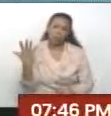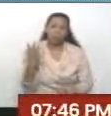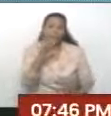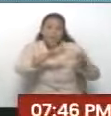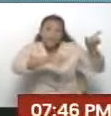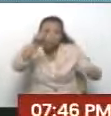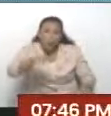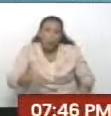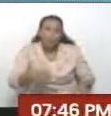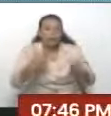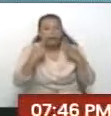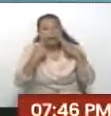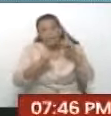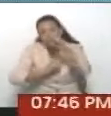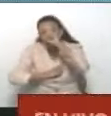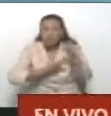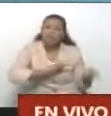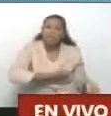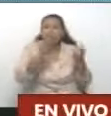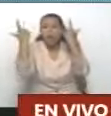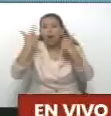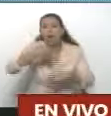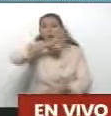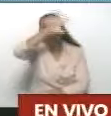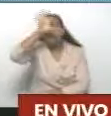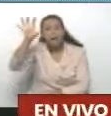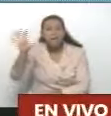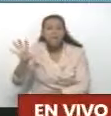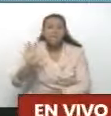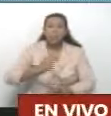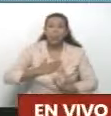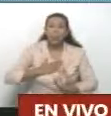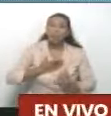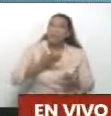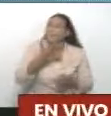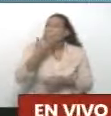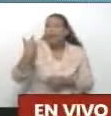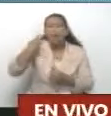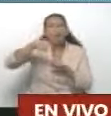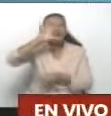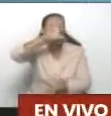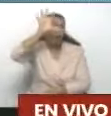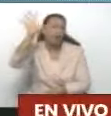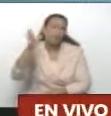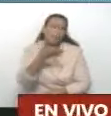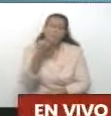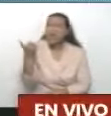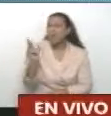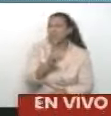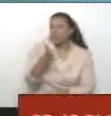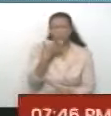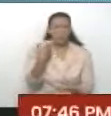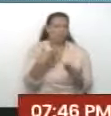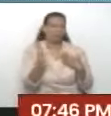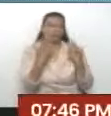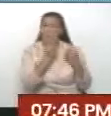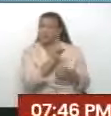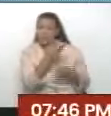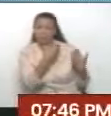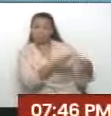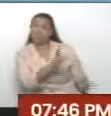Venezolanos y venezolanas que creyeron en un destino mejor fuera de nuestra frontera.